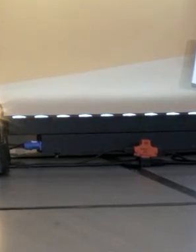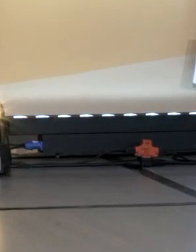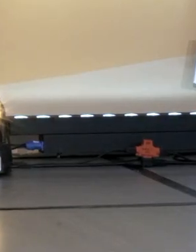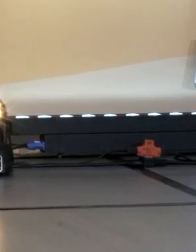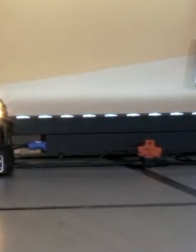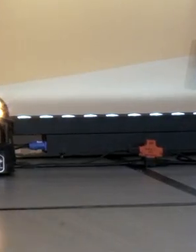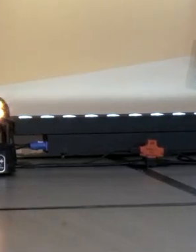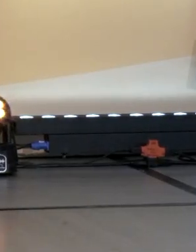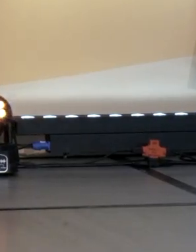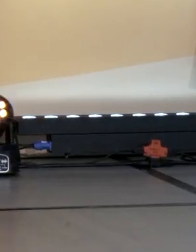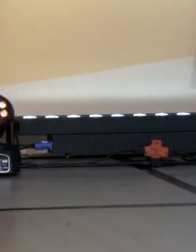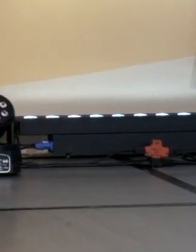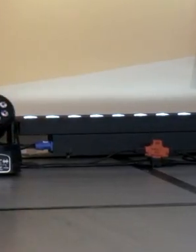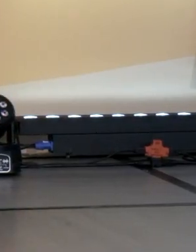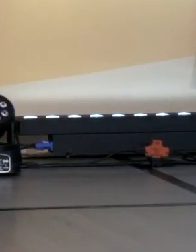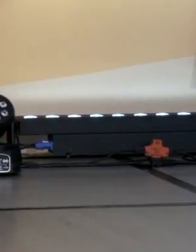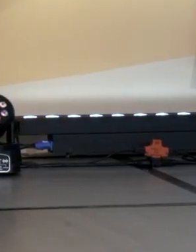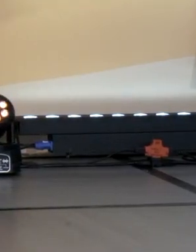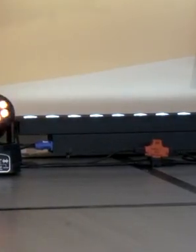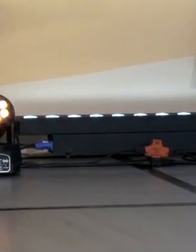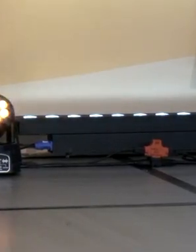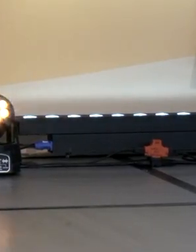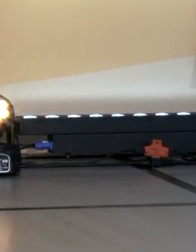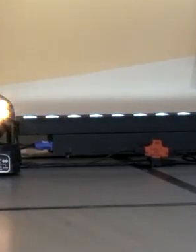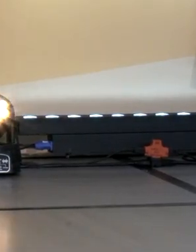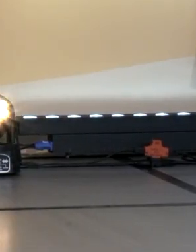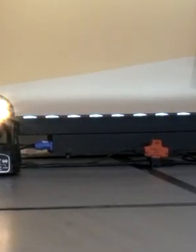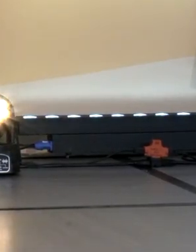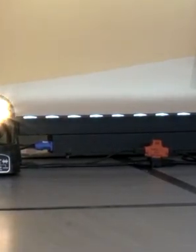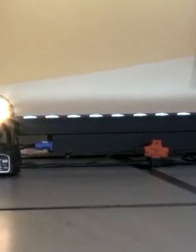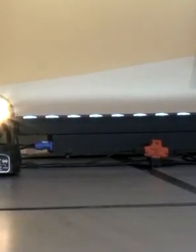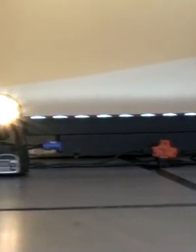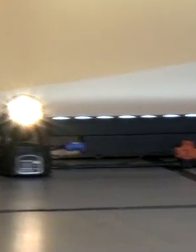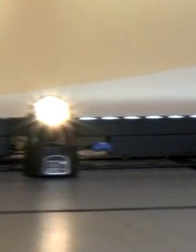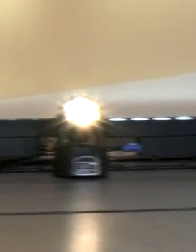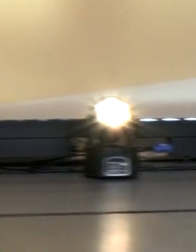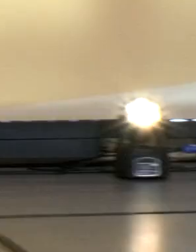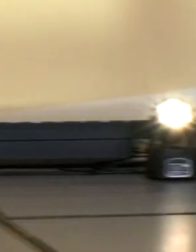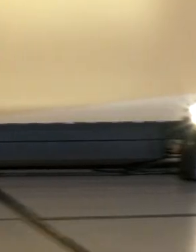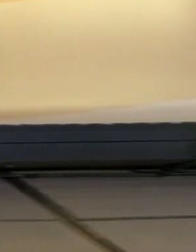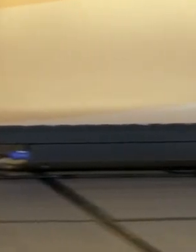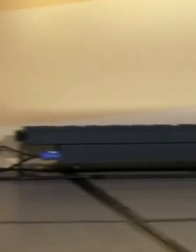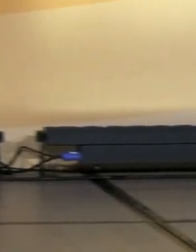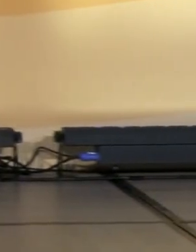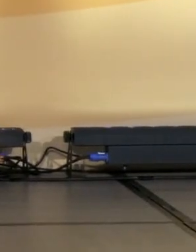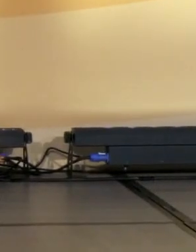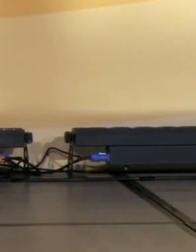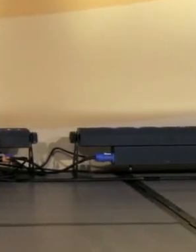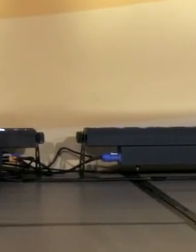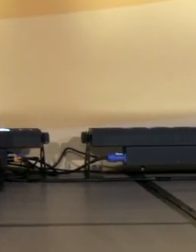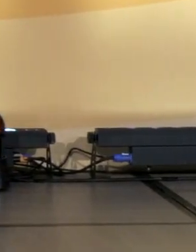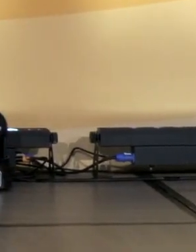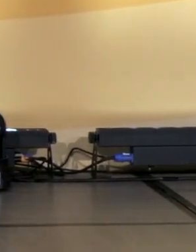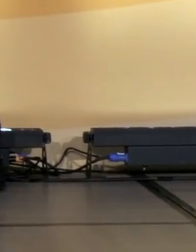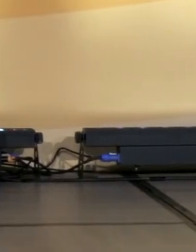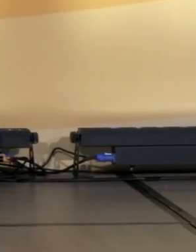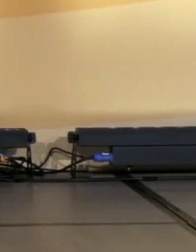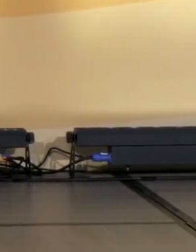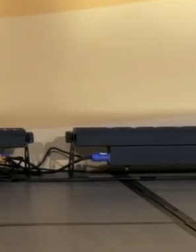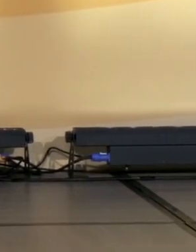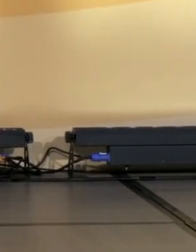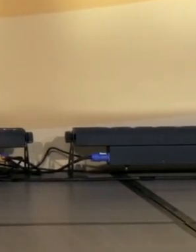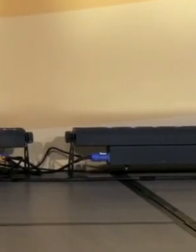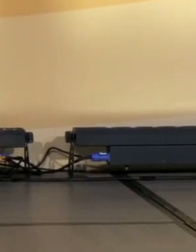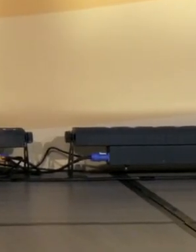cajita mágica, ¿no? Tú la abres y ¡boom! Entonces, una de las cosas que más va a pasar, Caro, es que vamos a empezar a